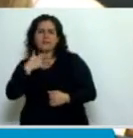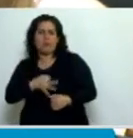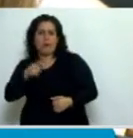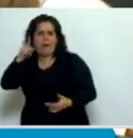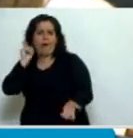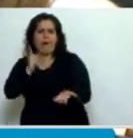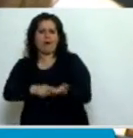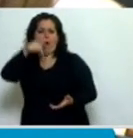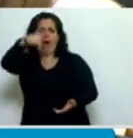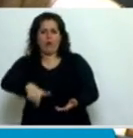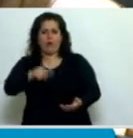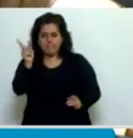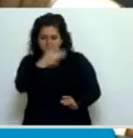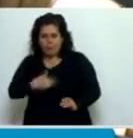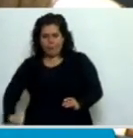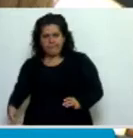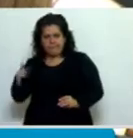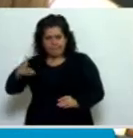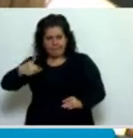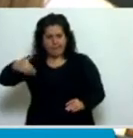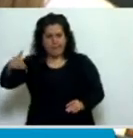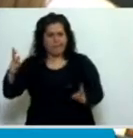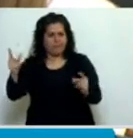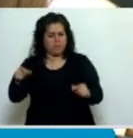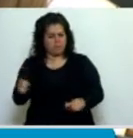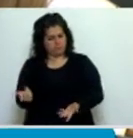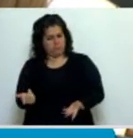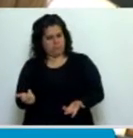este gobierno, y por lo tanto